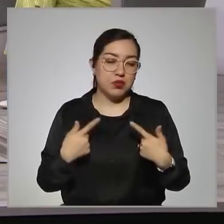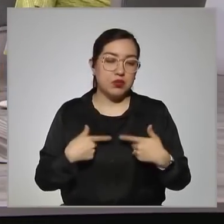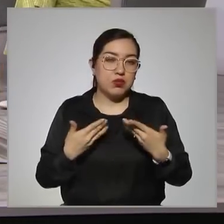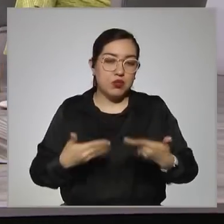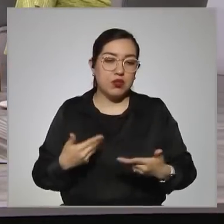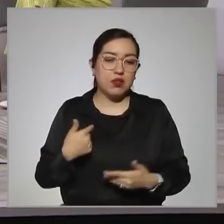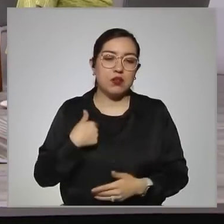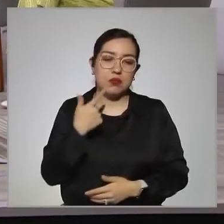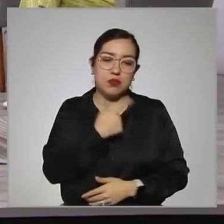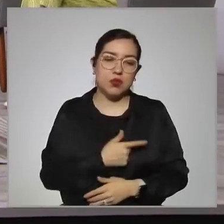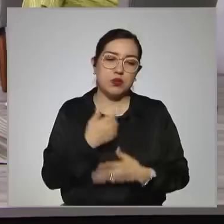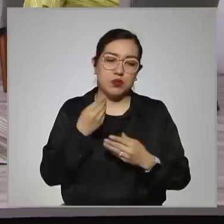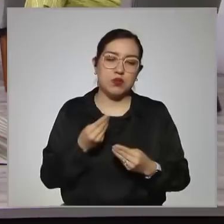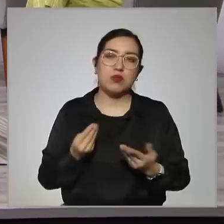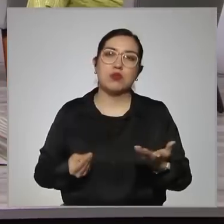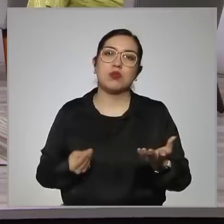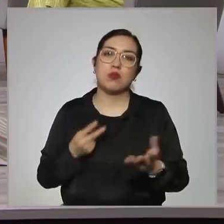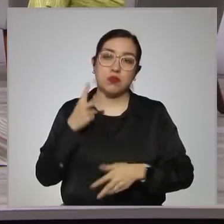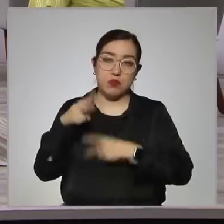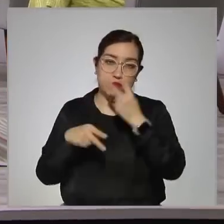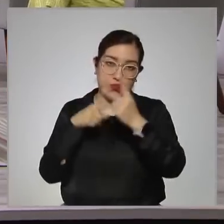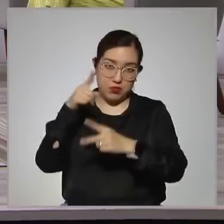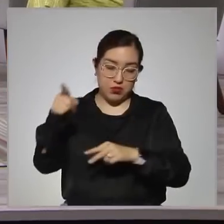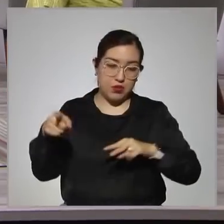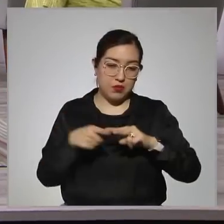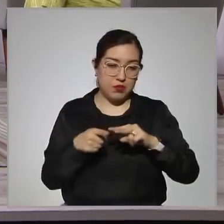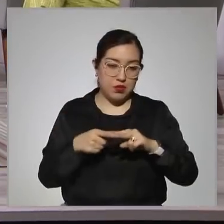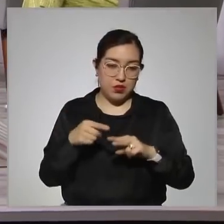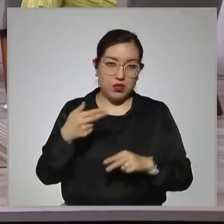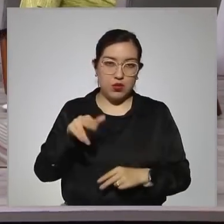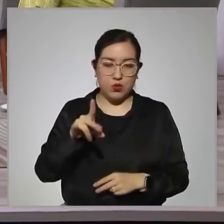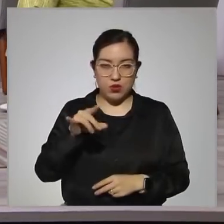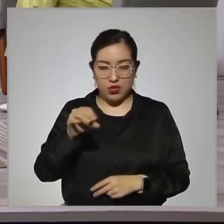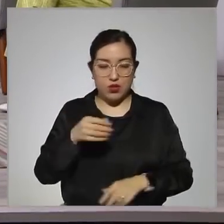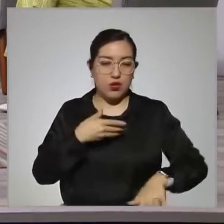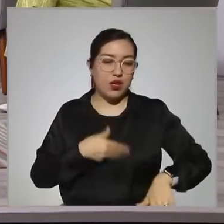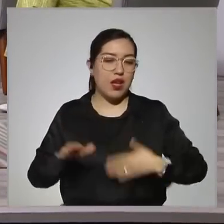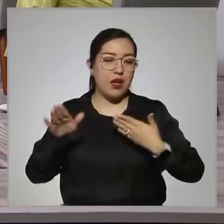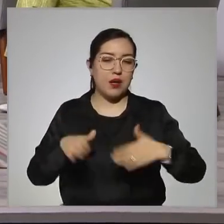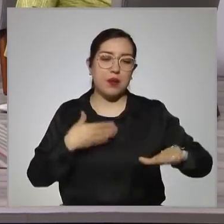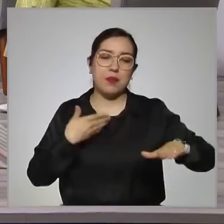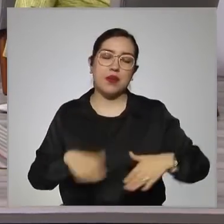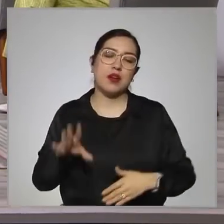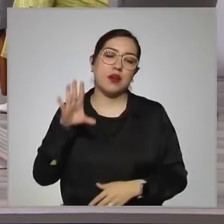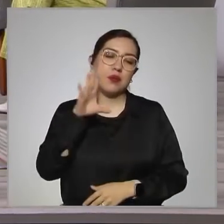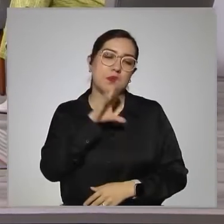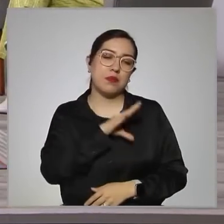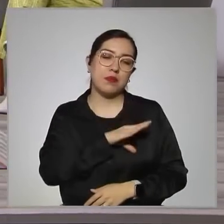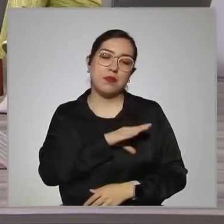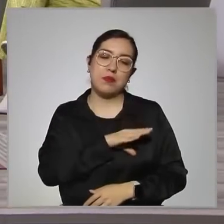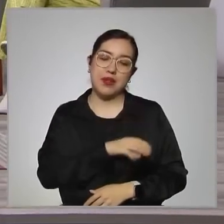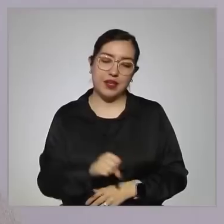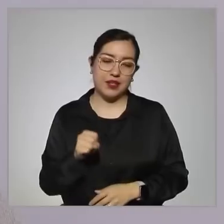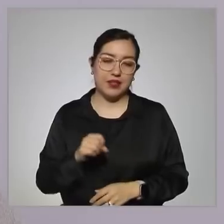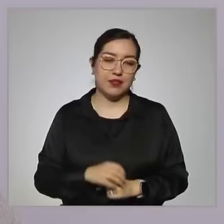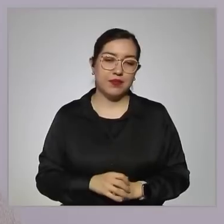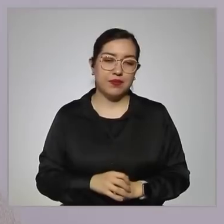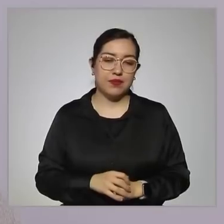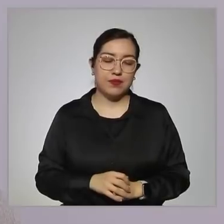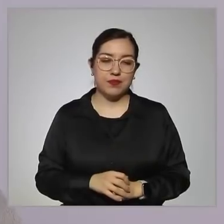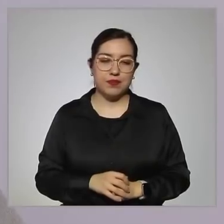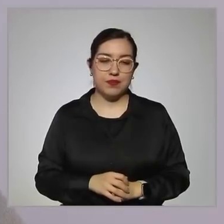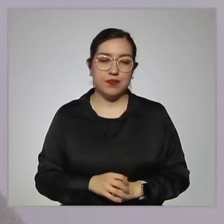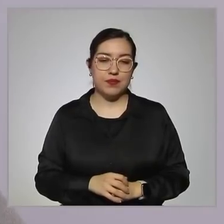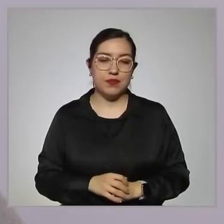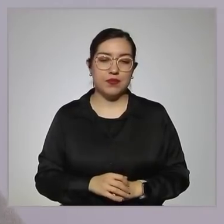gusta mucho caminar, voy mucho al Parque Hundido. Me encanta caminar por, sobre todo, lugares así,